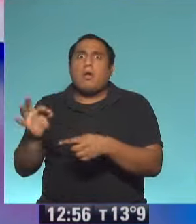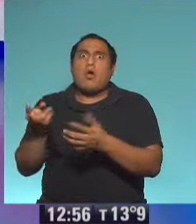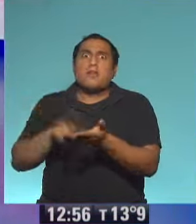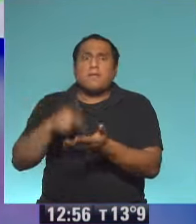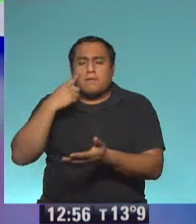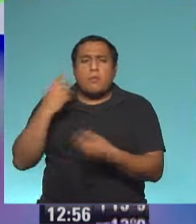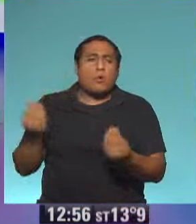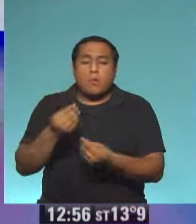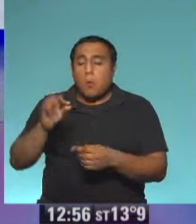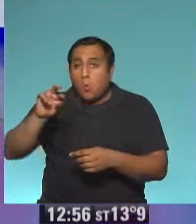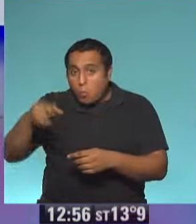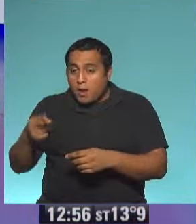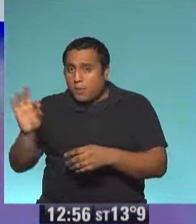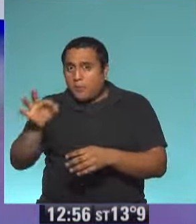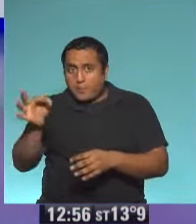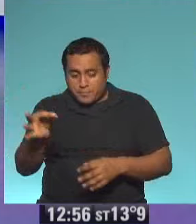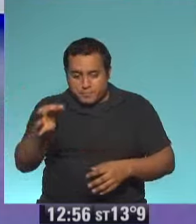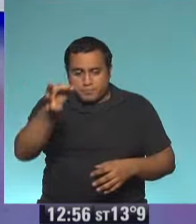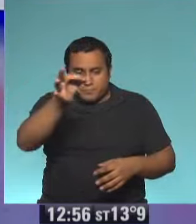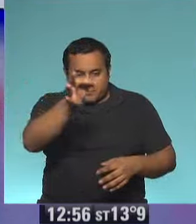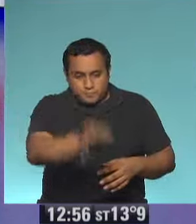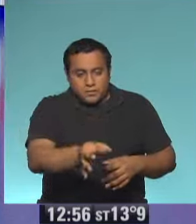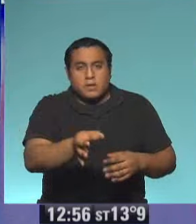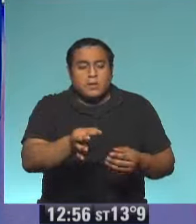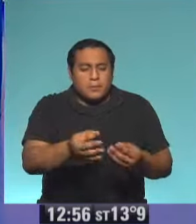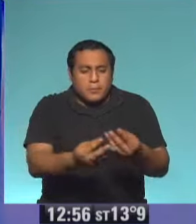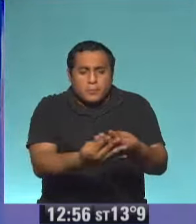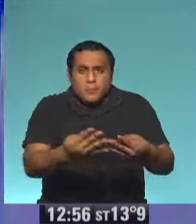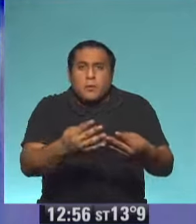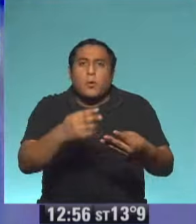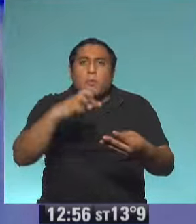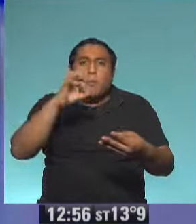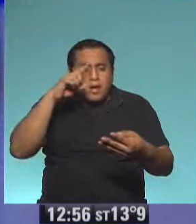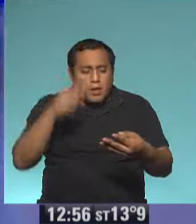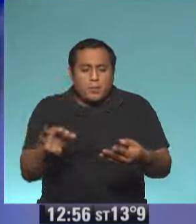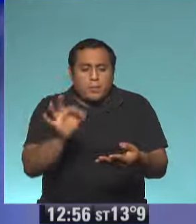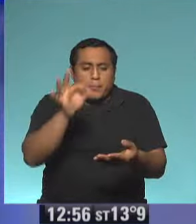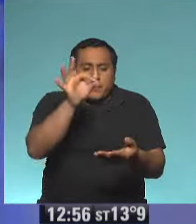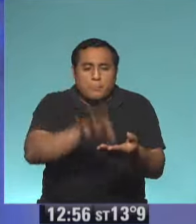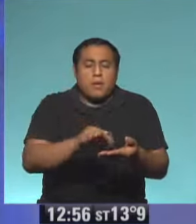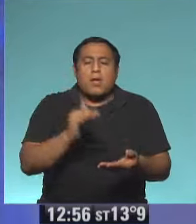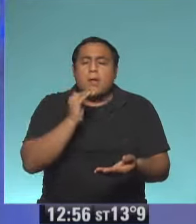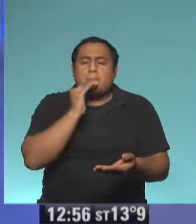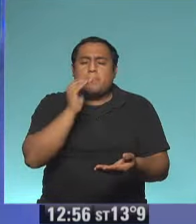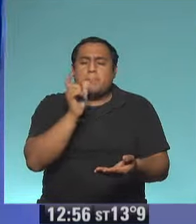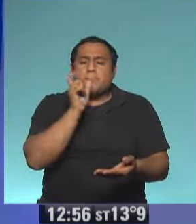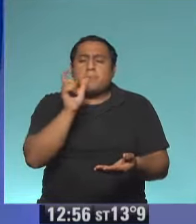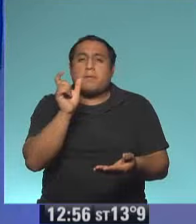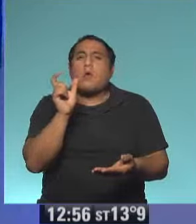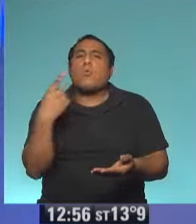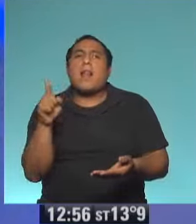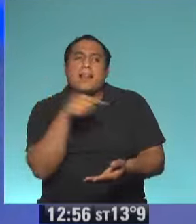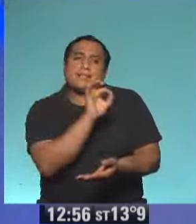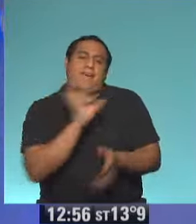a la fallecida bajo un montoncito de ramas de poleo y pronunciando ciertas palabras, ella sabía cuáles.